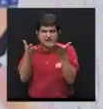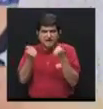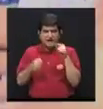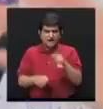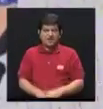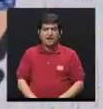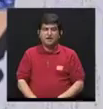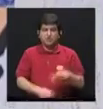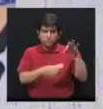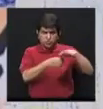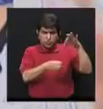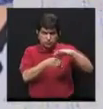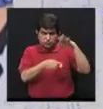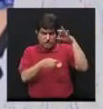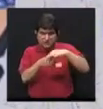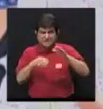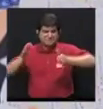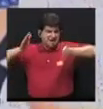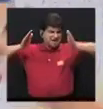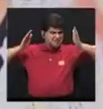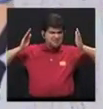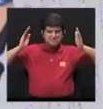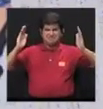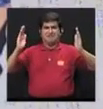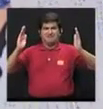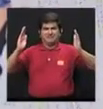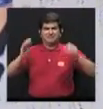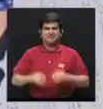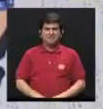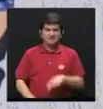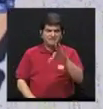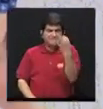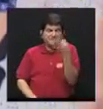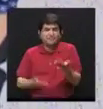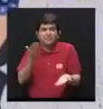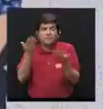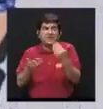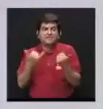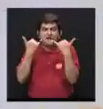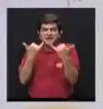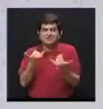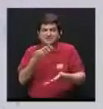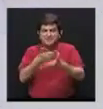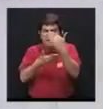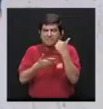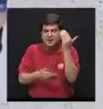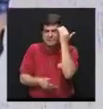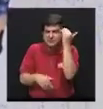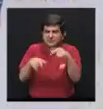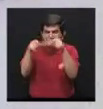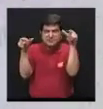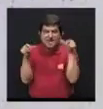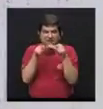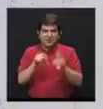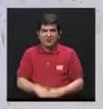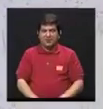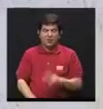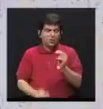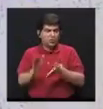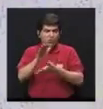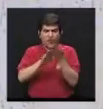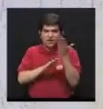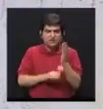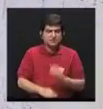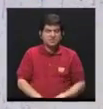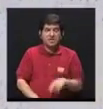plantación grande que esté, digamos, previsiblemente en un lugar, no se van a ir a poner a recoger